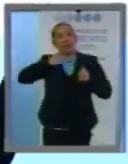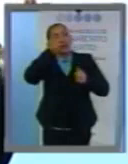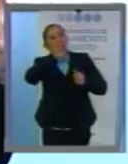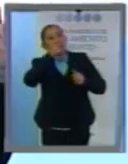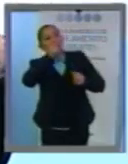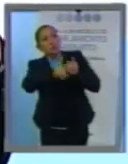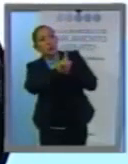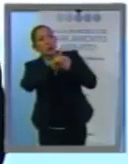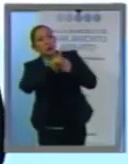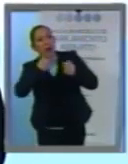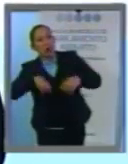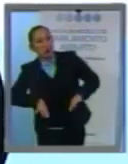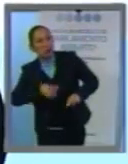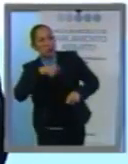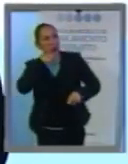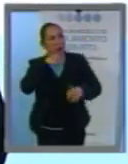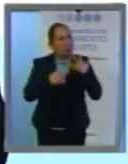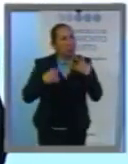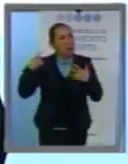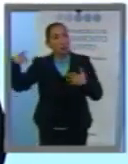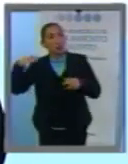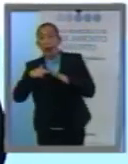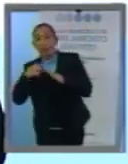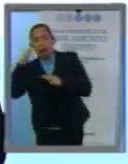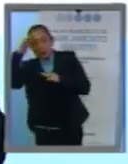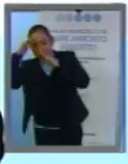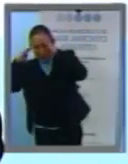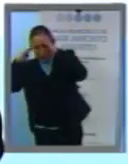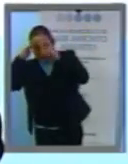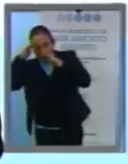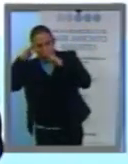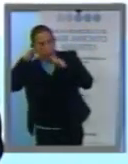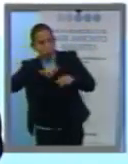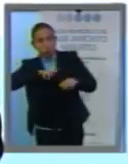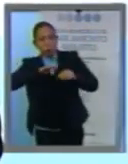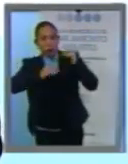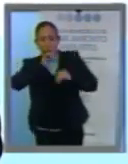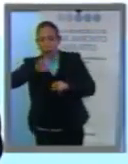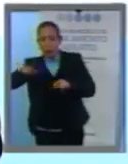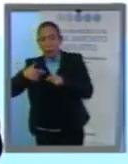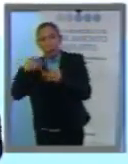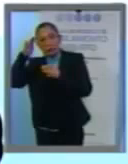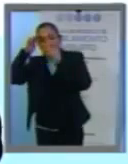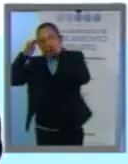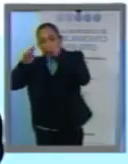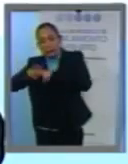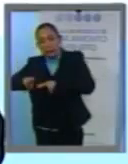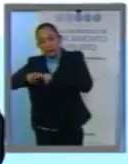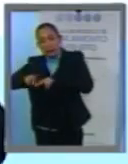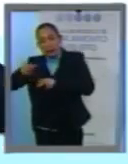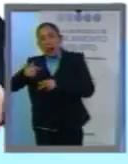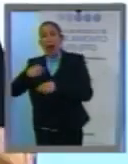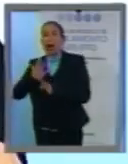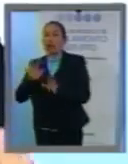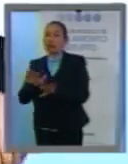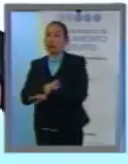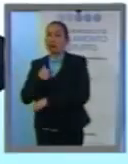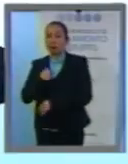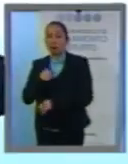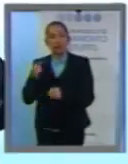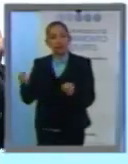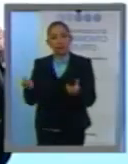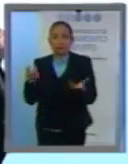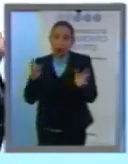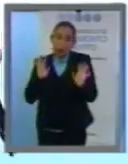el fenómeno y desde su casa lo va reflexionando hacia el nivel nuclear familiar, ¿no? Serían solamente